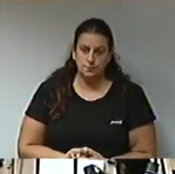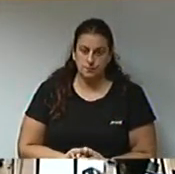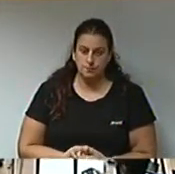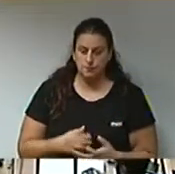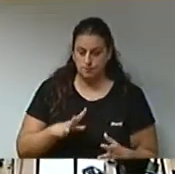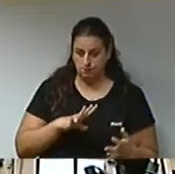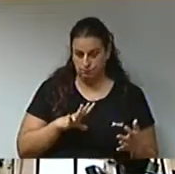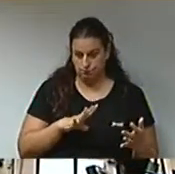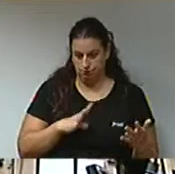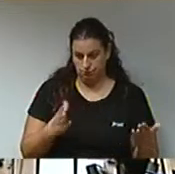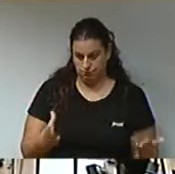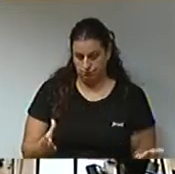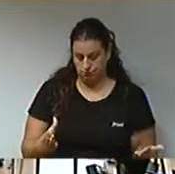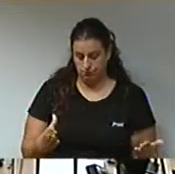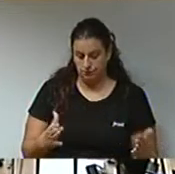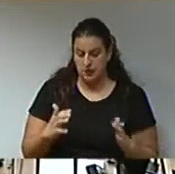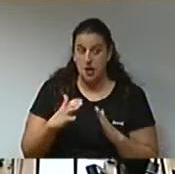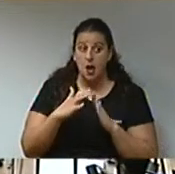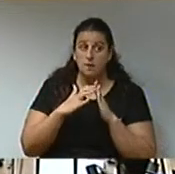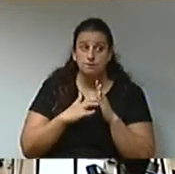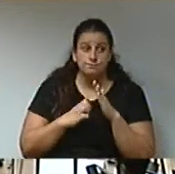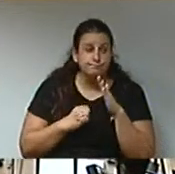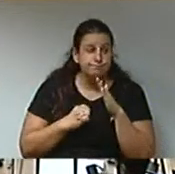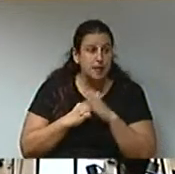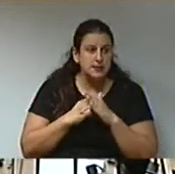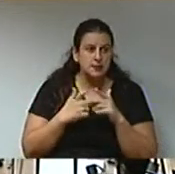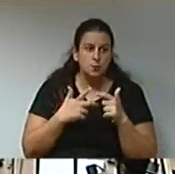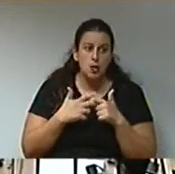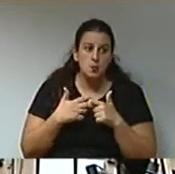Señorías, por favor. Y hay que bonificar al máximo el impuesto de patrimonio.